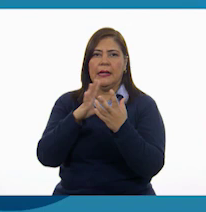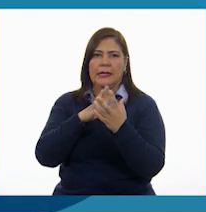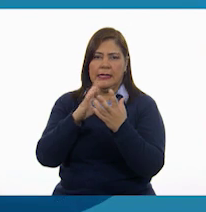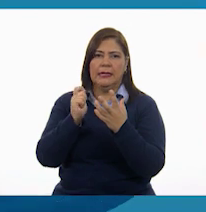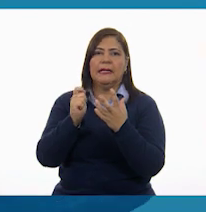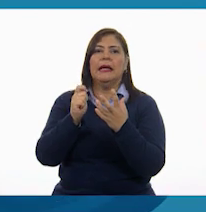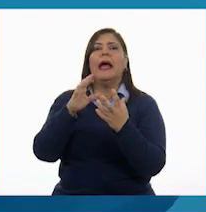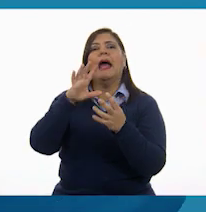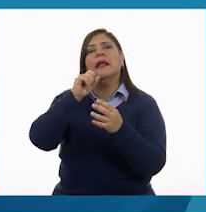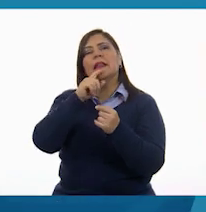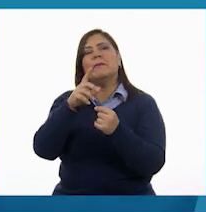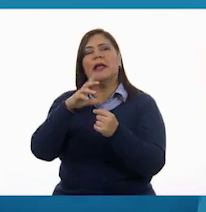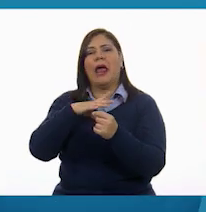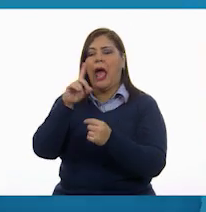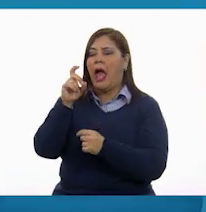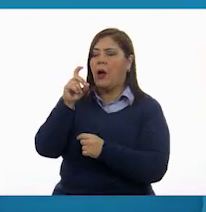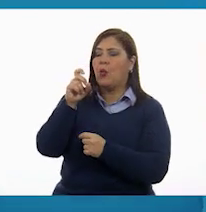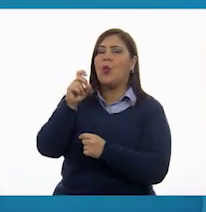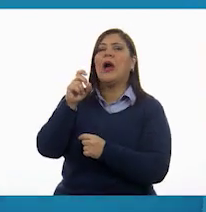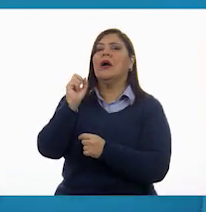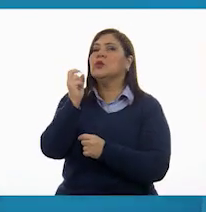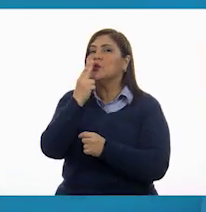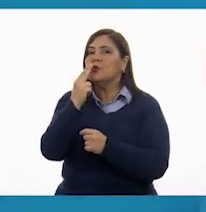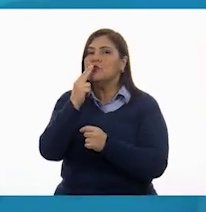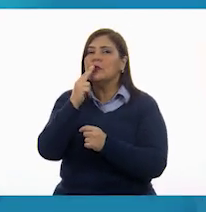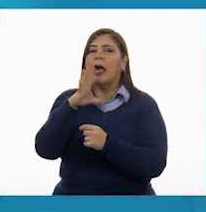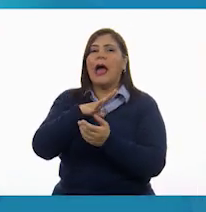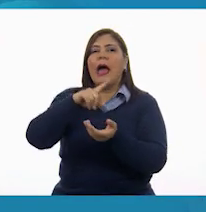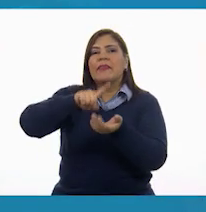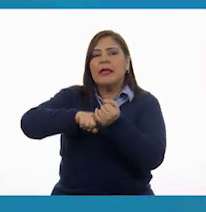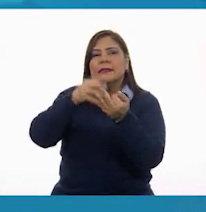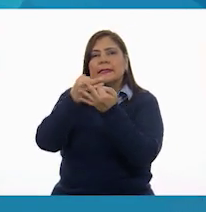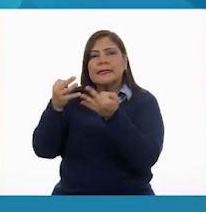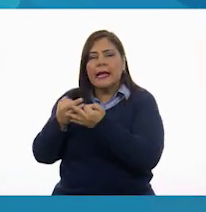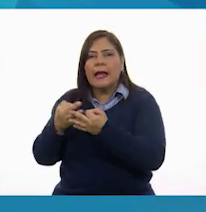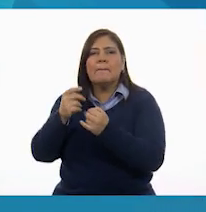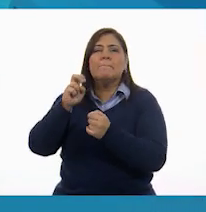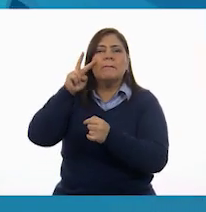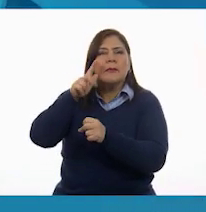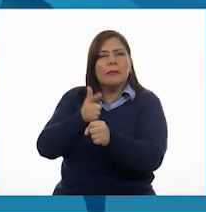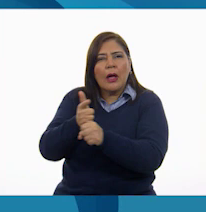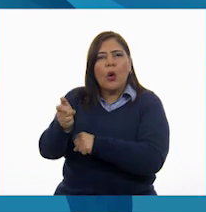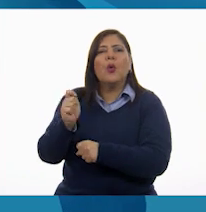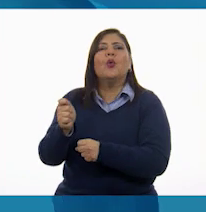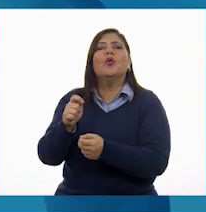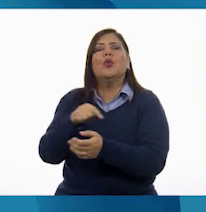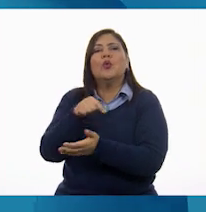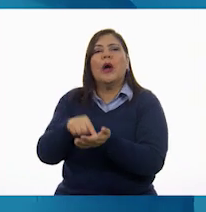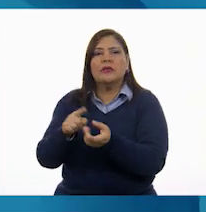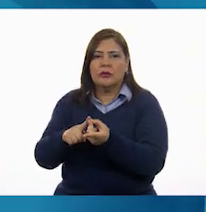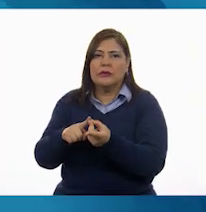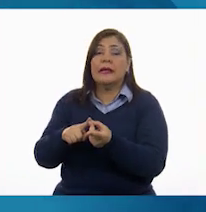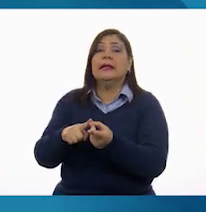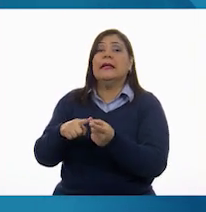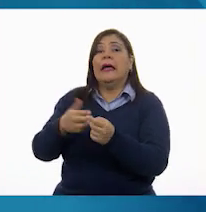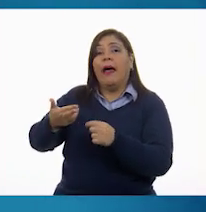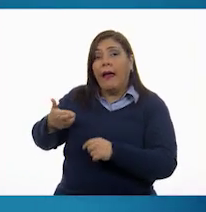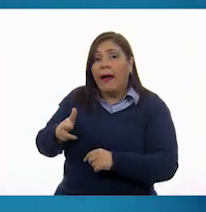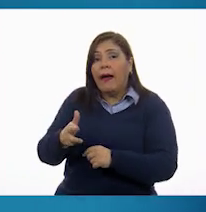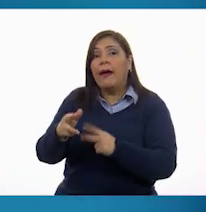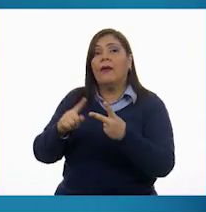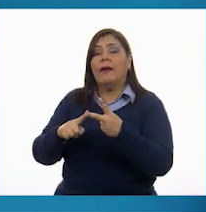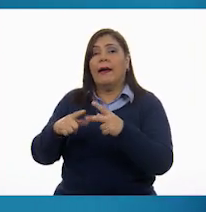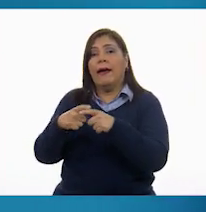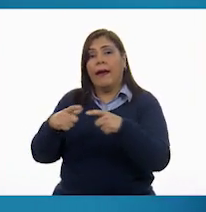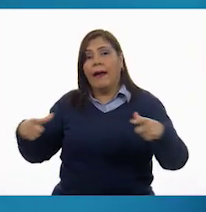firme, encontramos estos cuerpos de agua en ríos, en lagos y